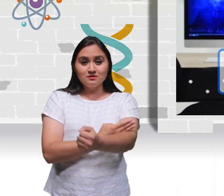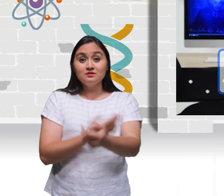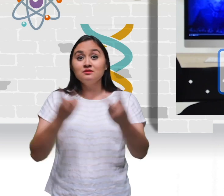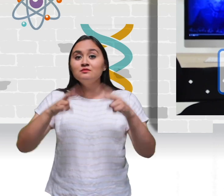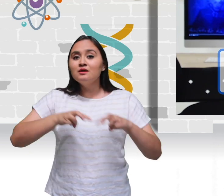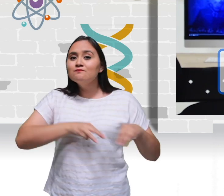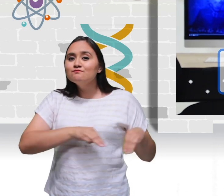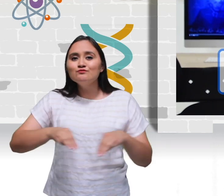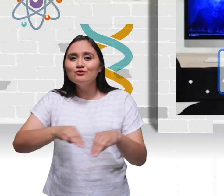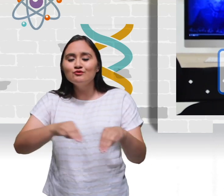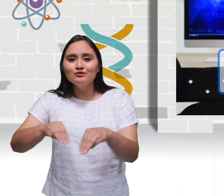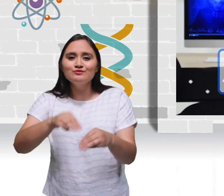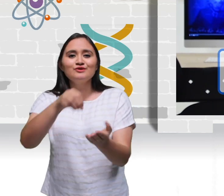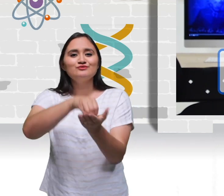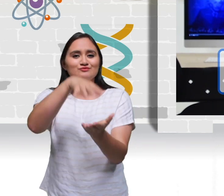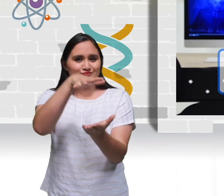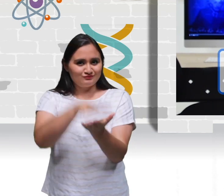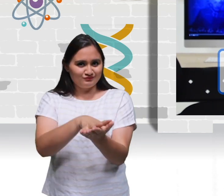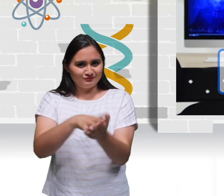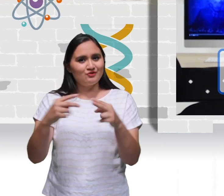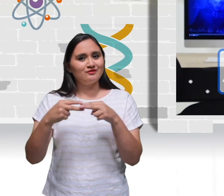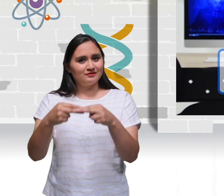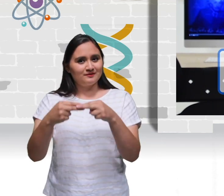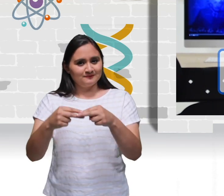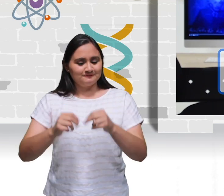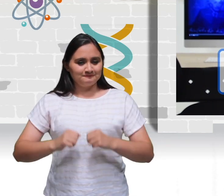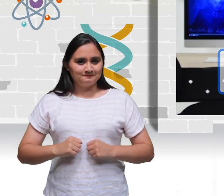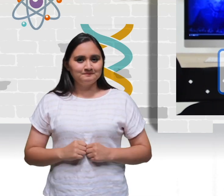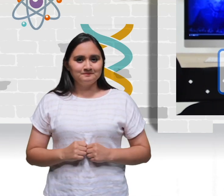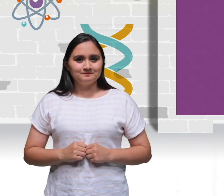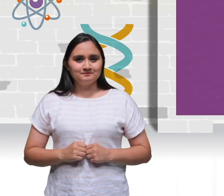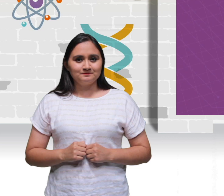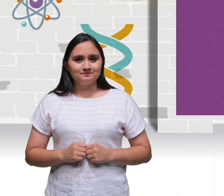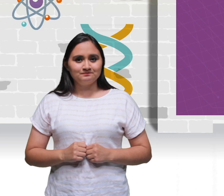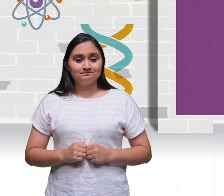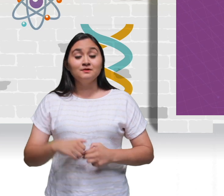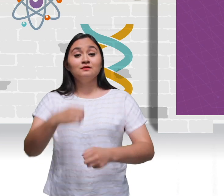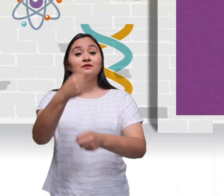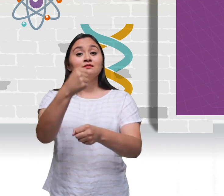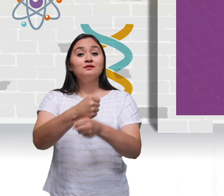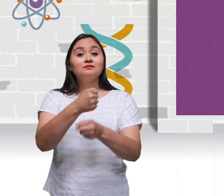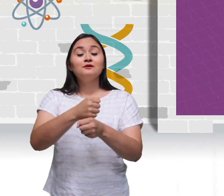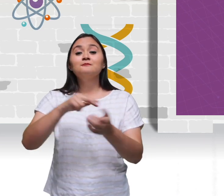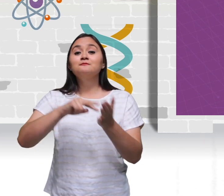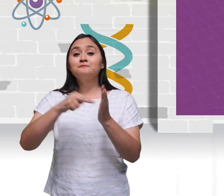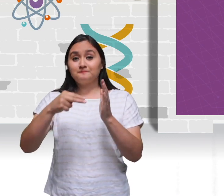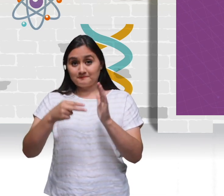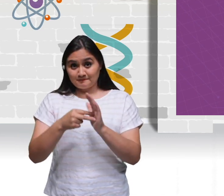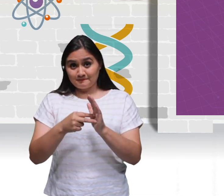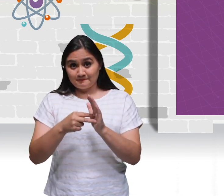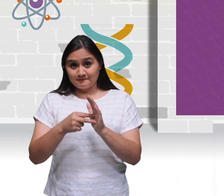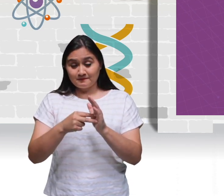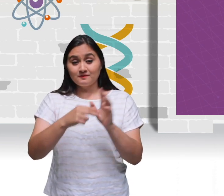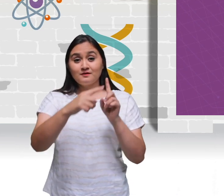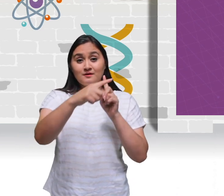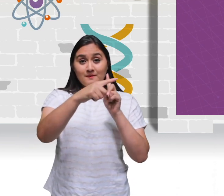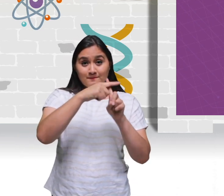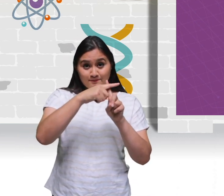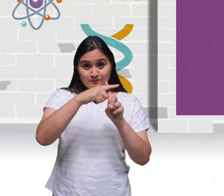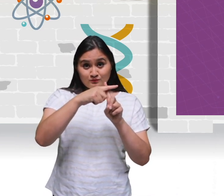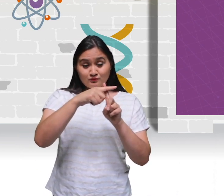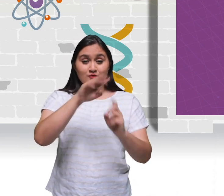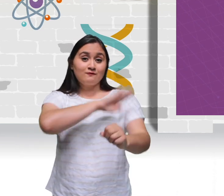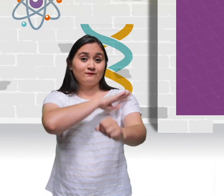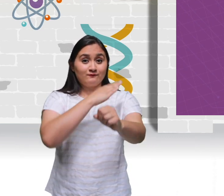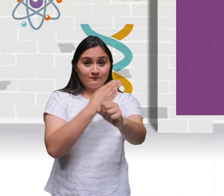en el movimiento generado por la aplicación de esa fuerza sobre un objeto. El trabajo se define como el producto de